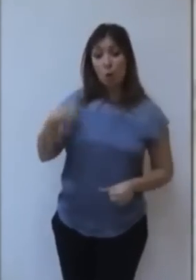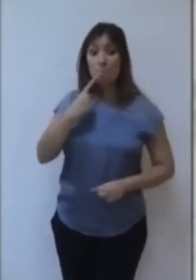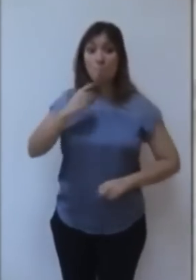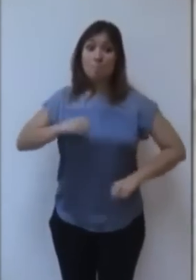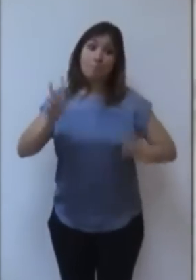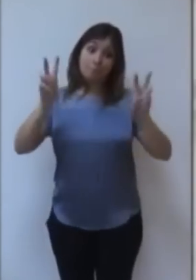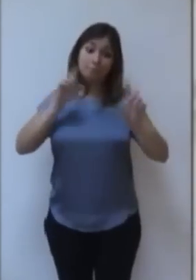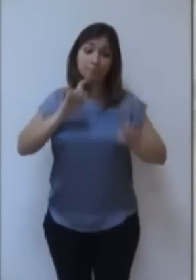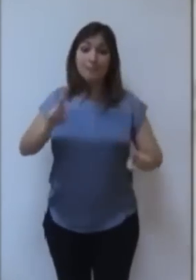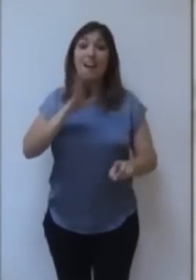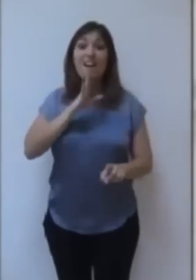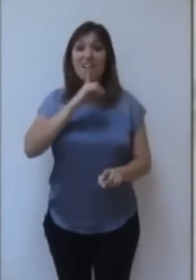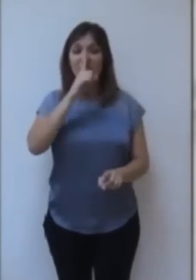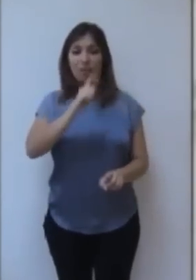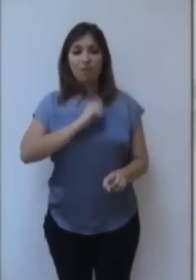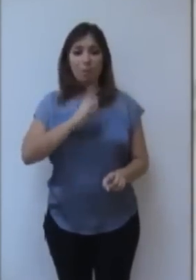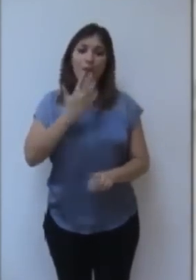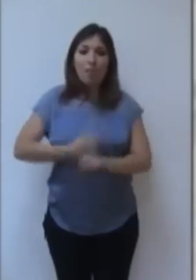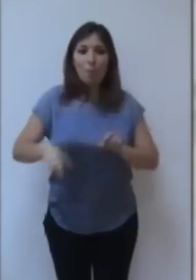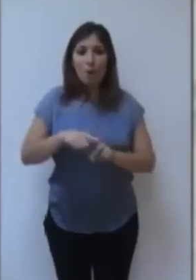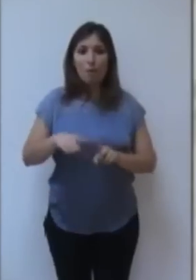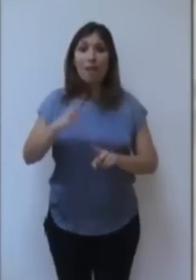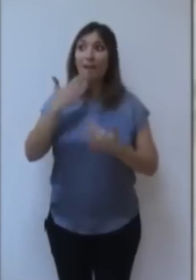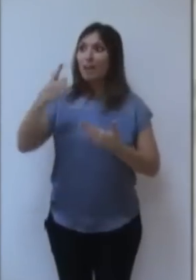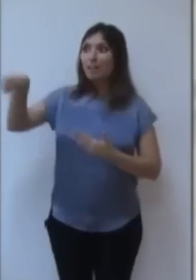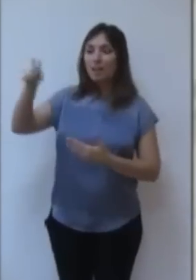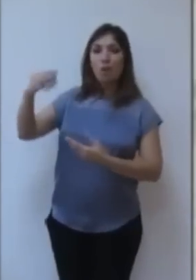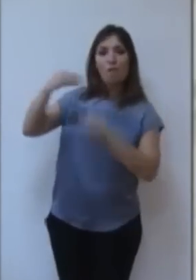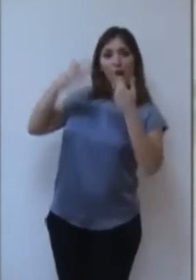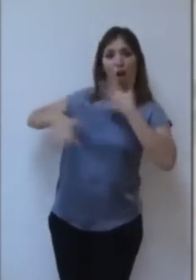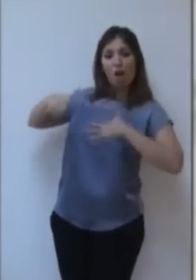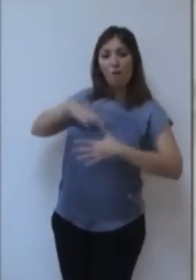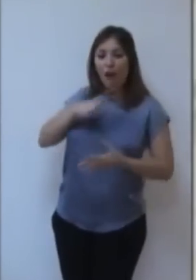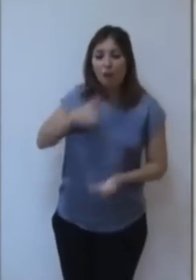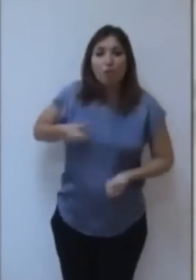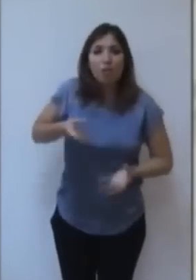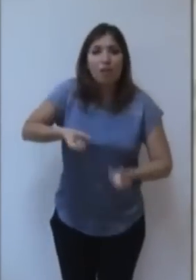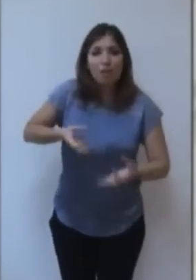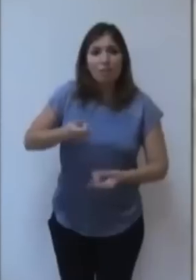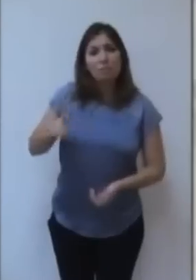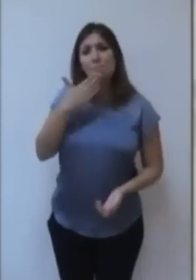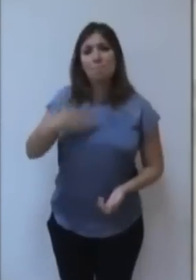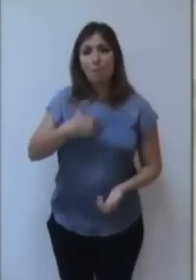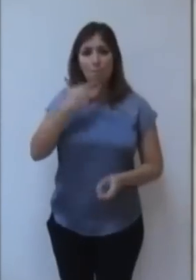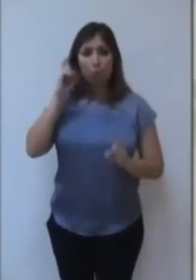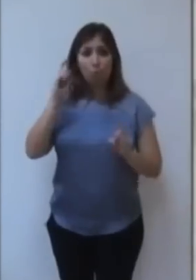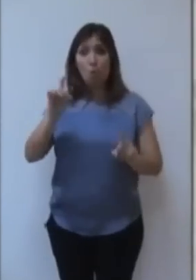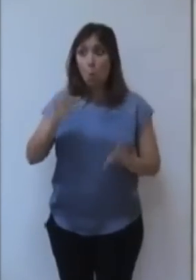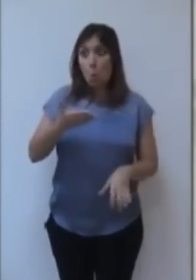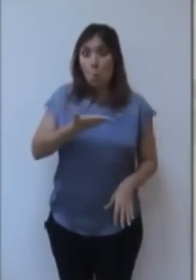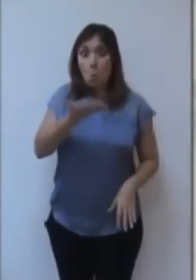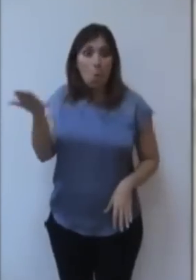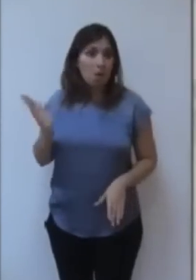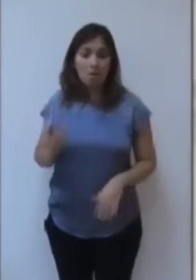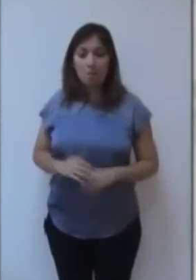¿no?, desde la federación, de poder devolver lo que ya y demostrar que también pueden ser profesores, ¿no?, como el resto de los